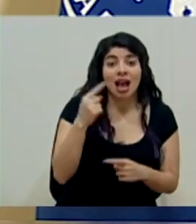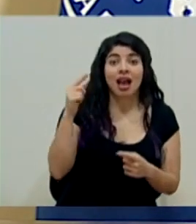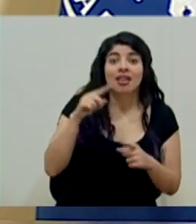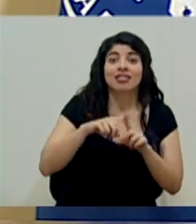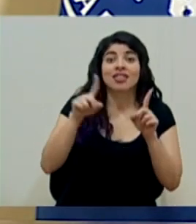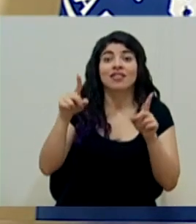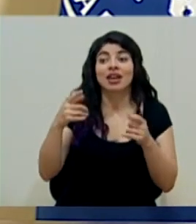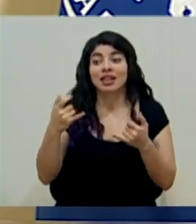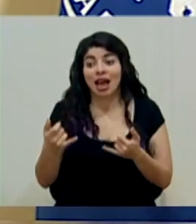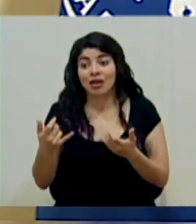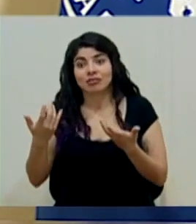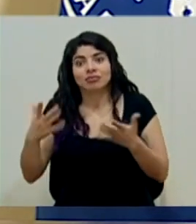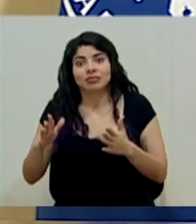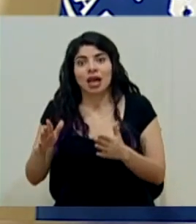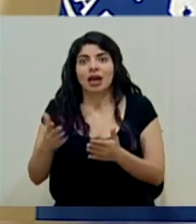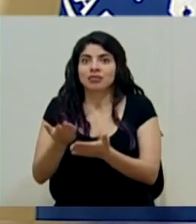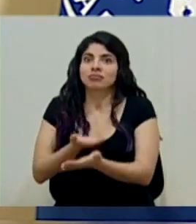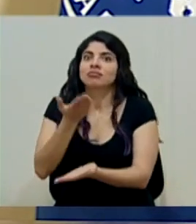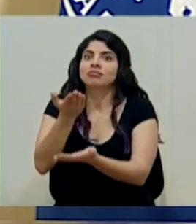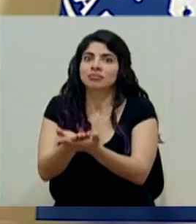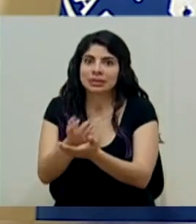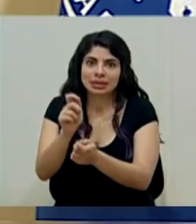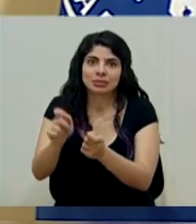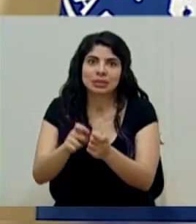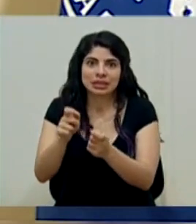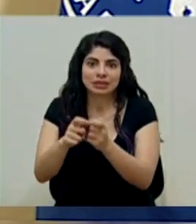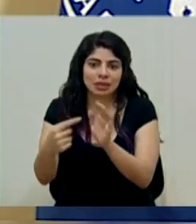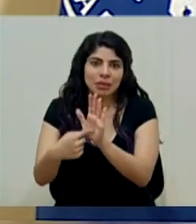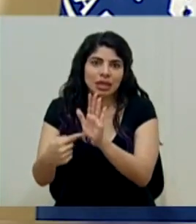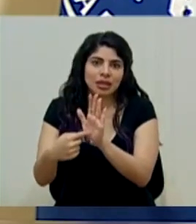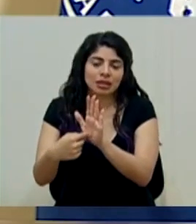toca plantear concretamente